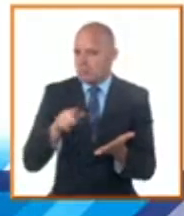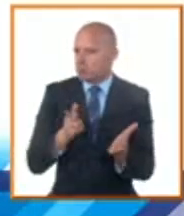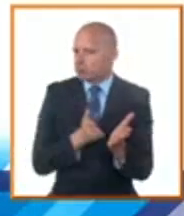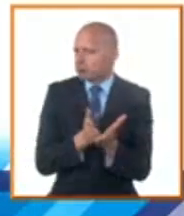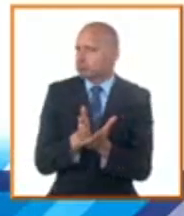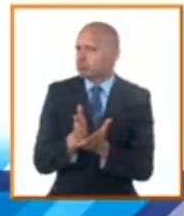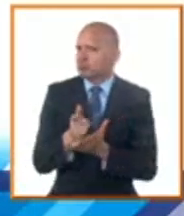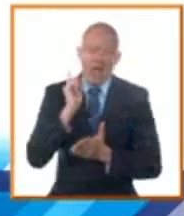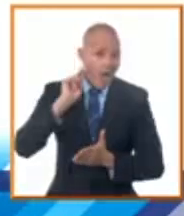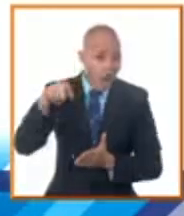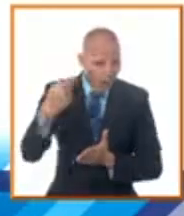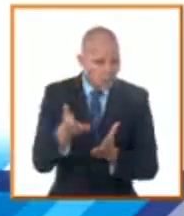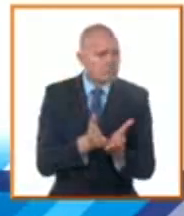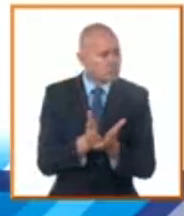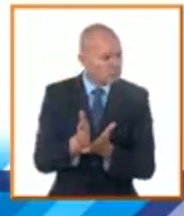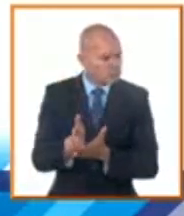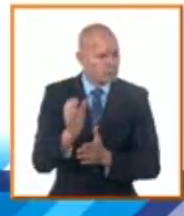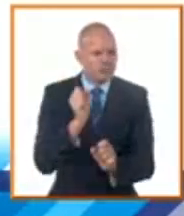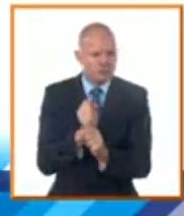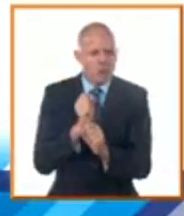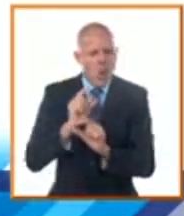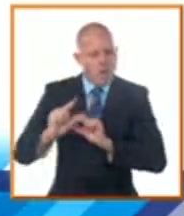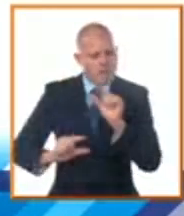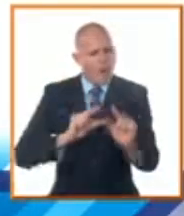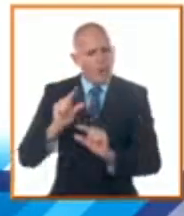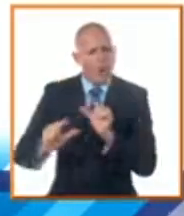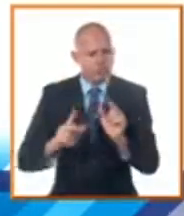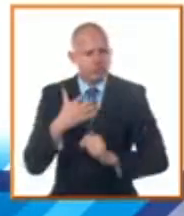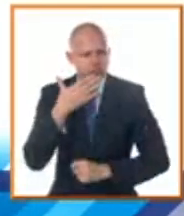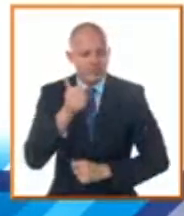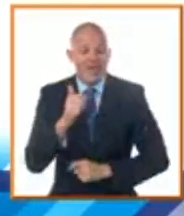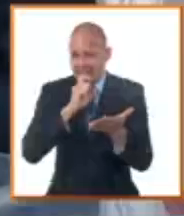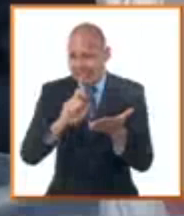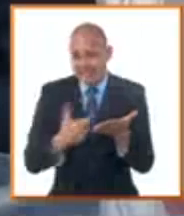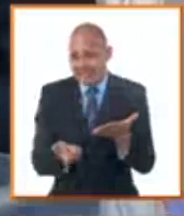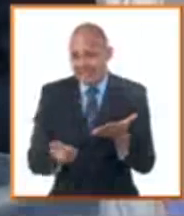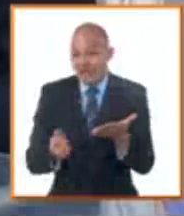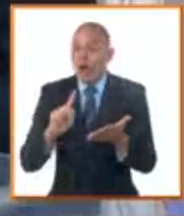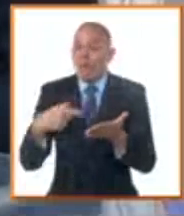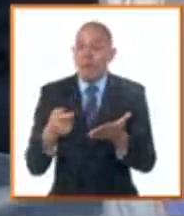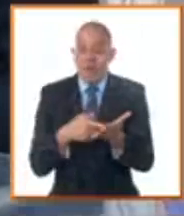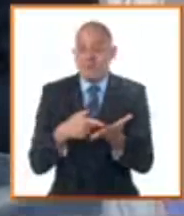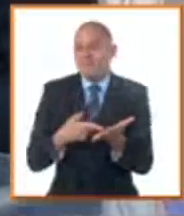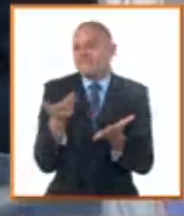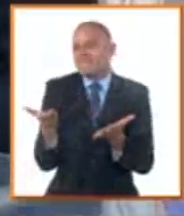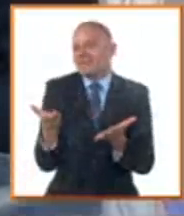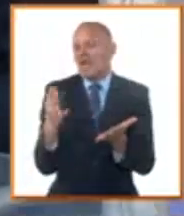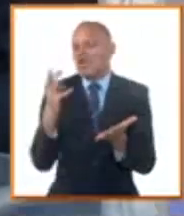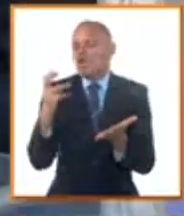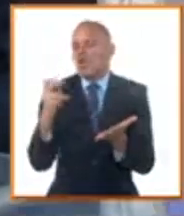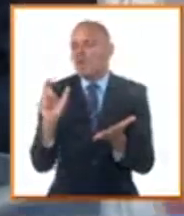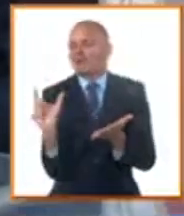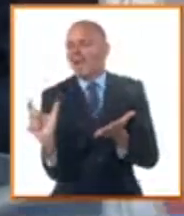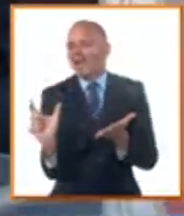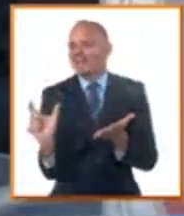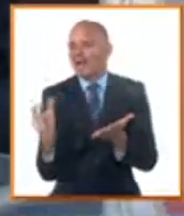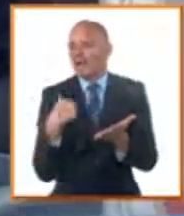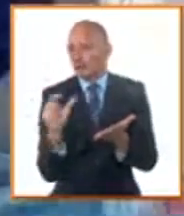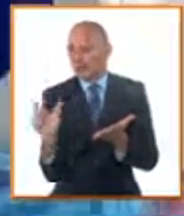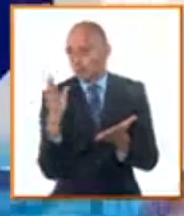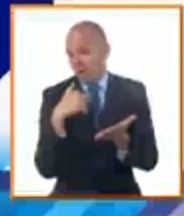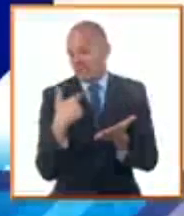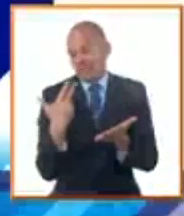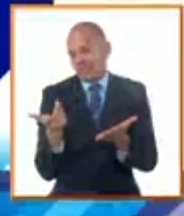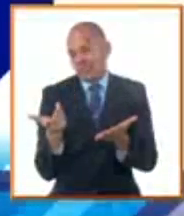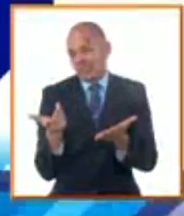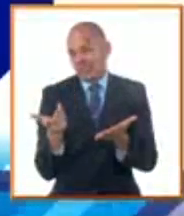y útil socialmente, puesto que Transfermóvil lo consideramos un proyecto inclusivo. Un sector muy importante entre 18 y 22 años.